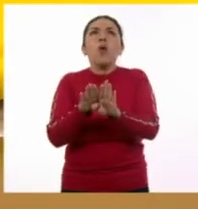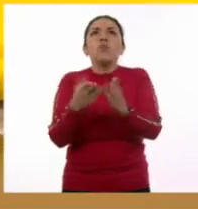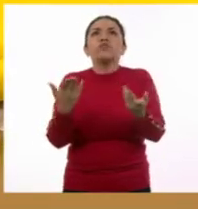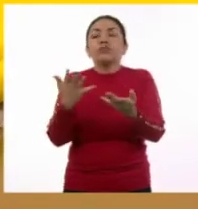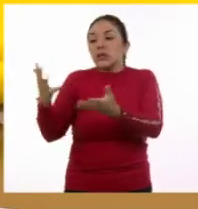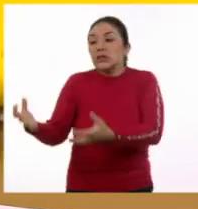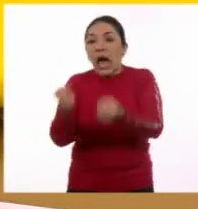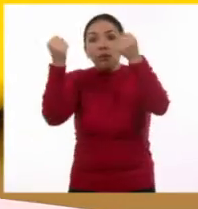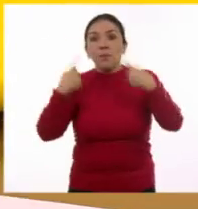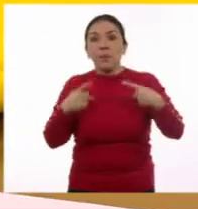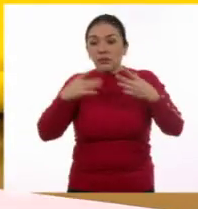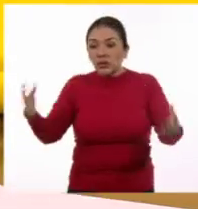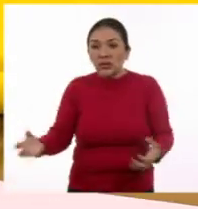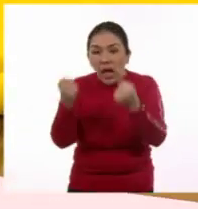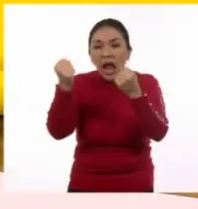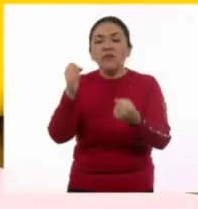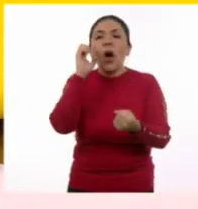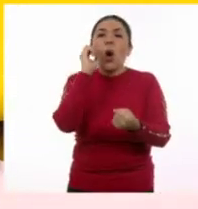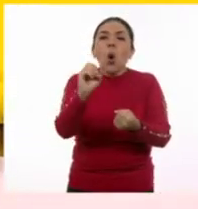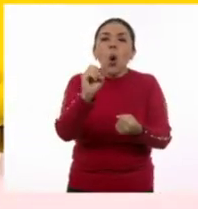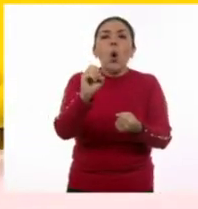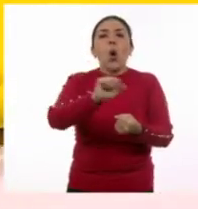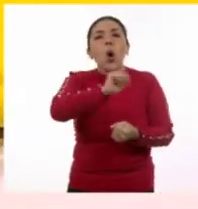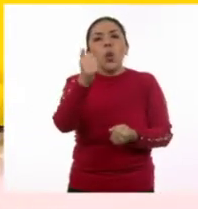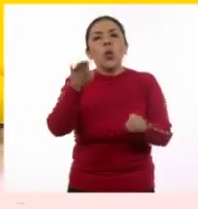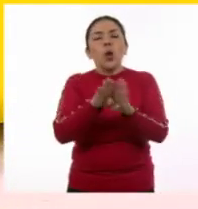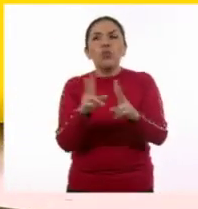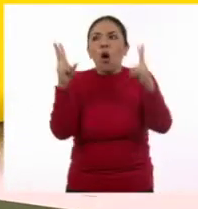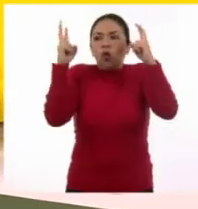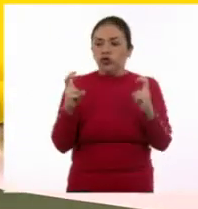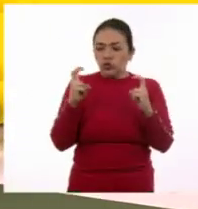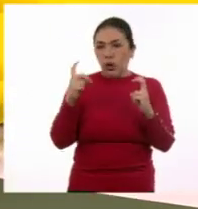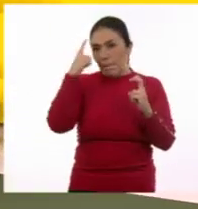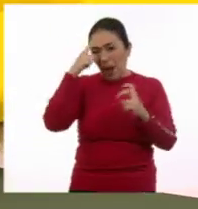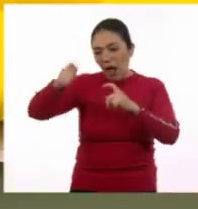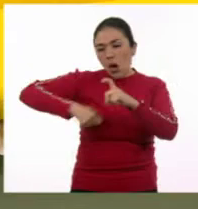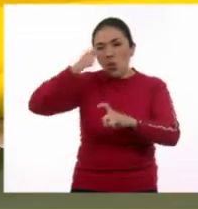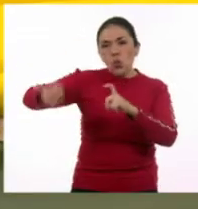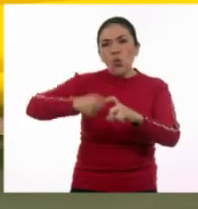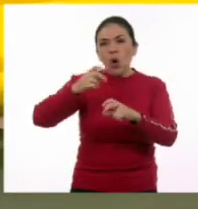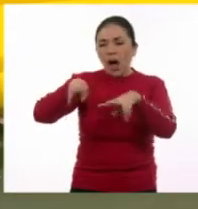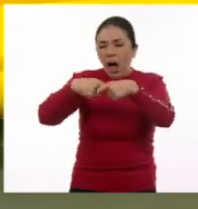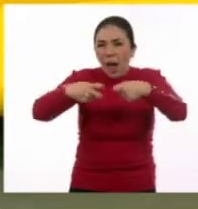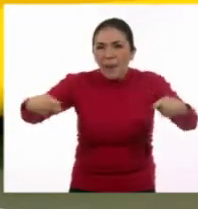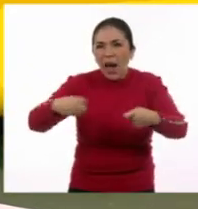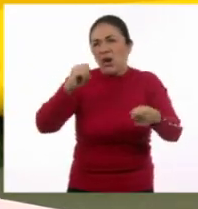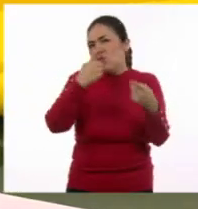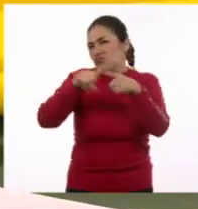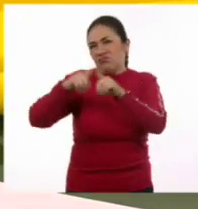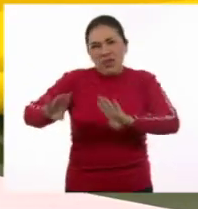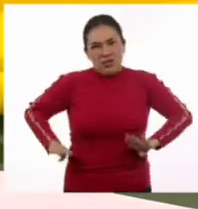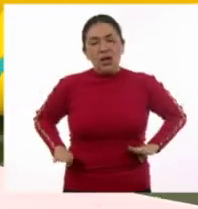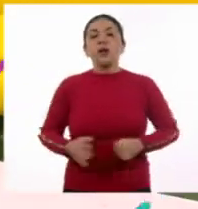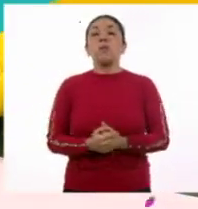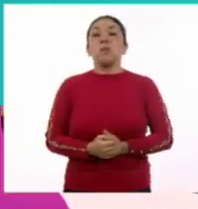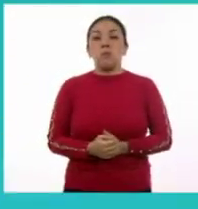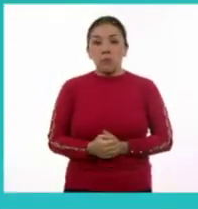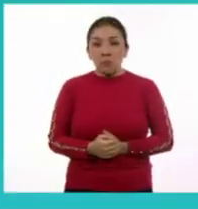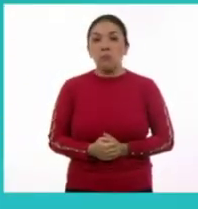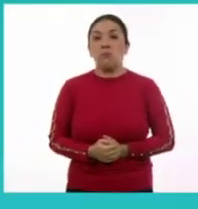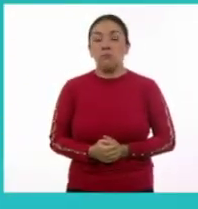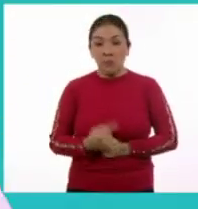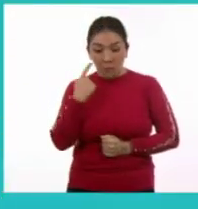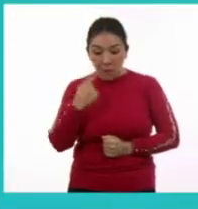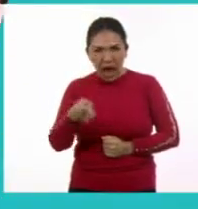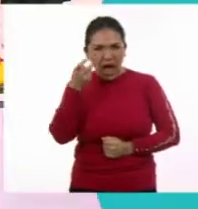tipo de rescate algunas tienen otras tres sujeciones para colocar cuerdas etc ok ok ok este este